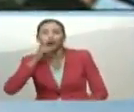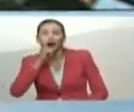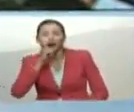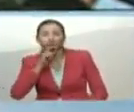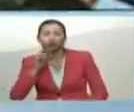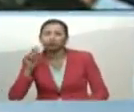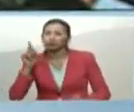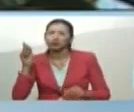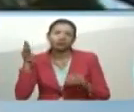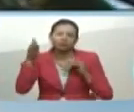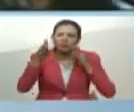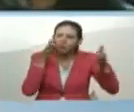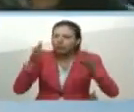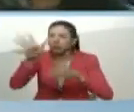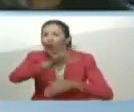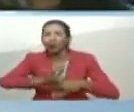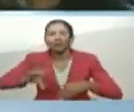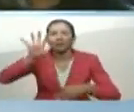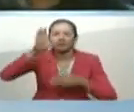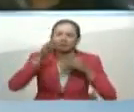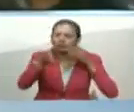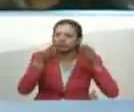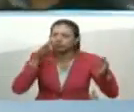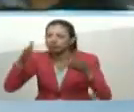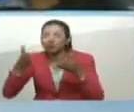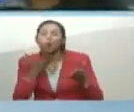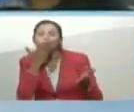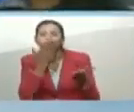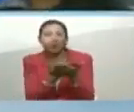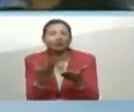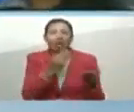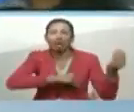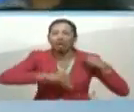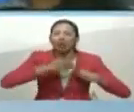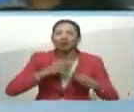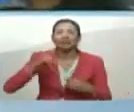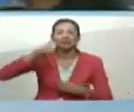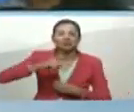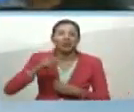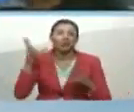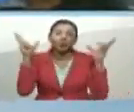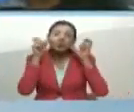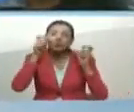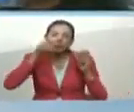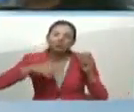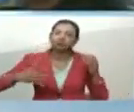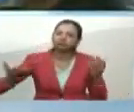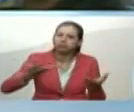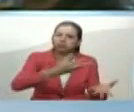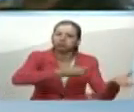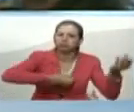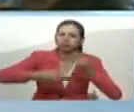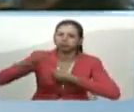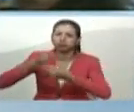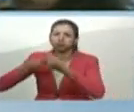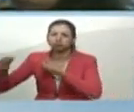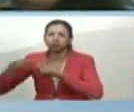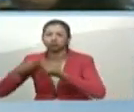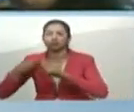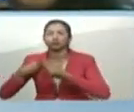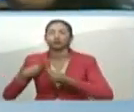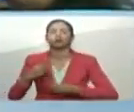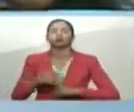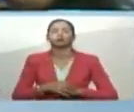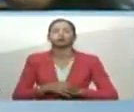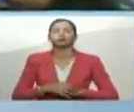país, casualmente, todas esas inquietudes, todas esas propuestas, todas esas pequeñas